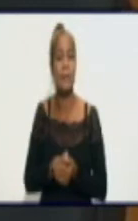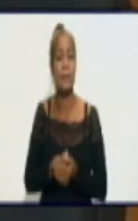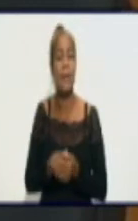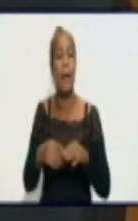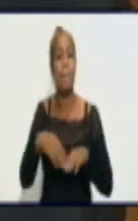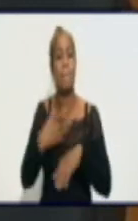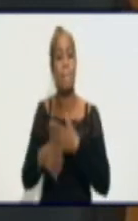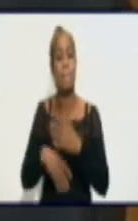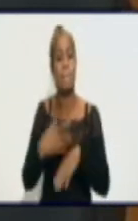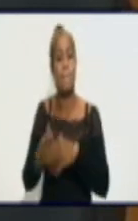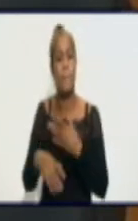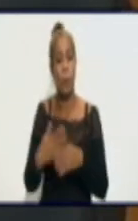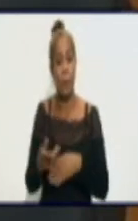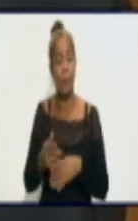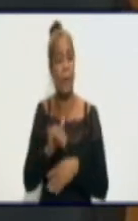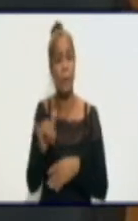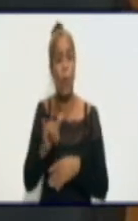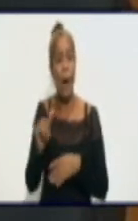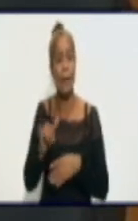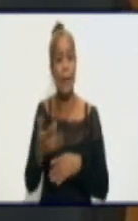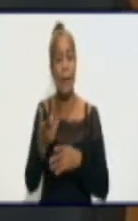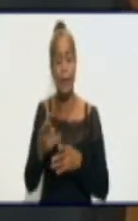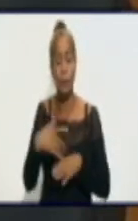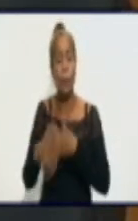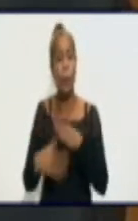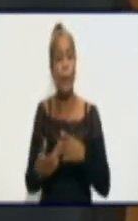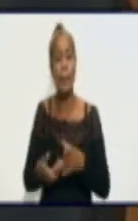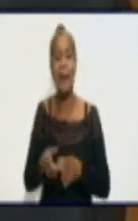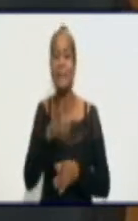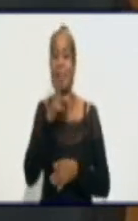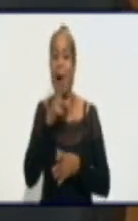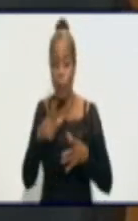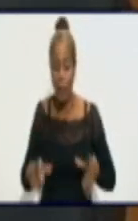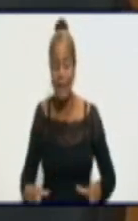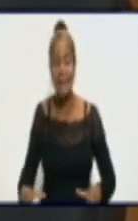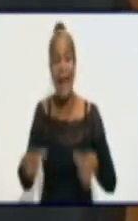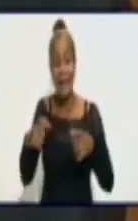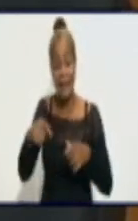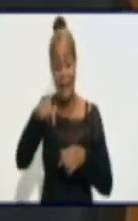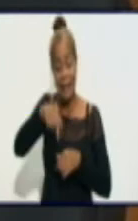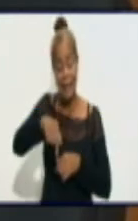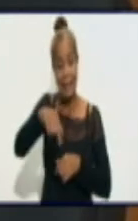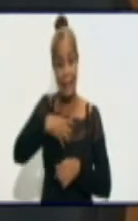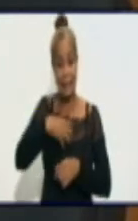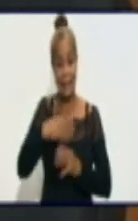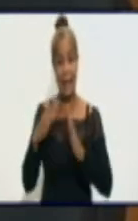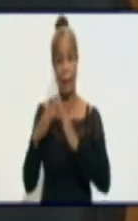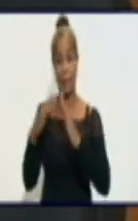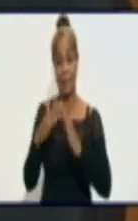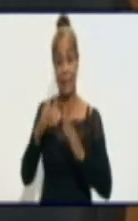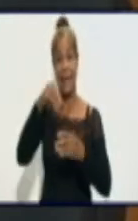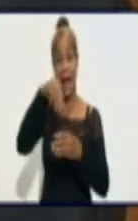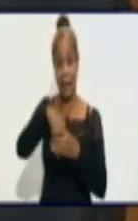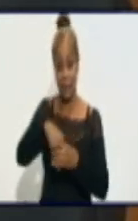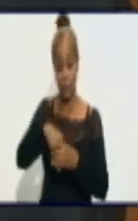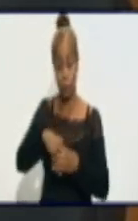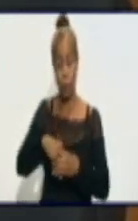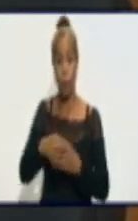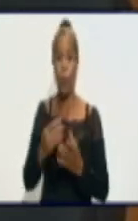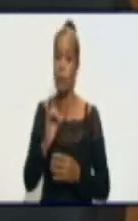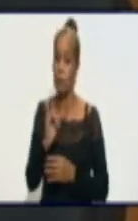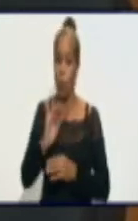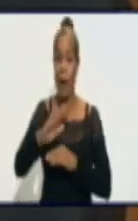los depósitos es el llamado tanque bajo, que es el tanque que normalmente tenemos en casi todas las viviendas para colectar la mayor cantidad de